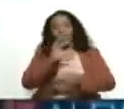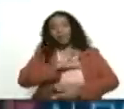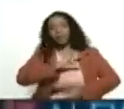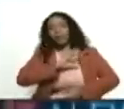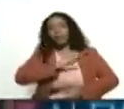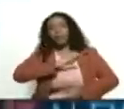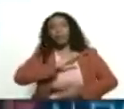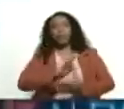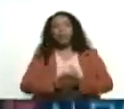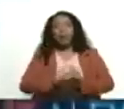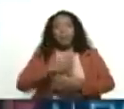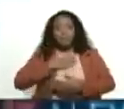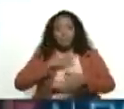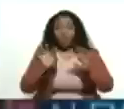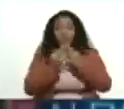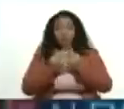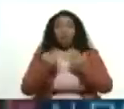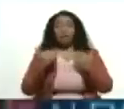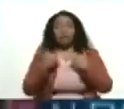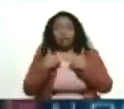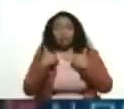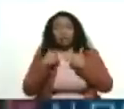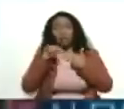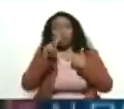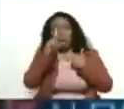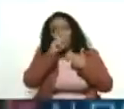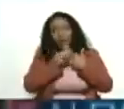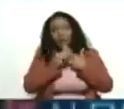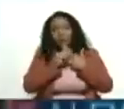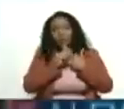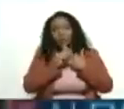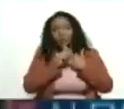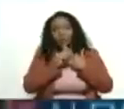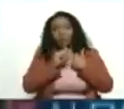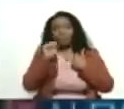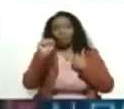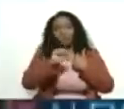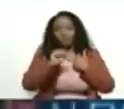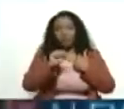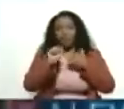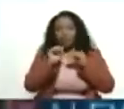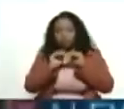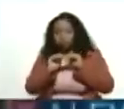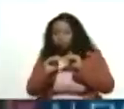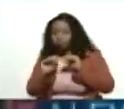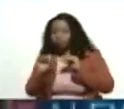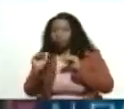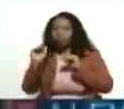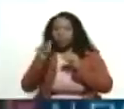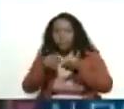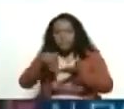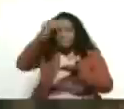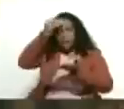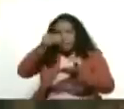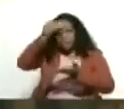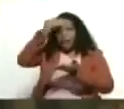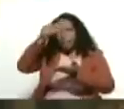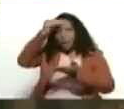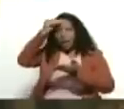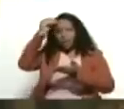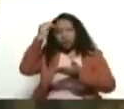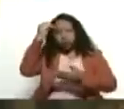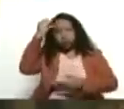familia hemos sufrido mucho. Sí, y también hemos crecido, hemos aprendido, hemos